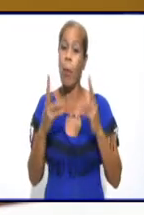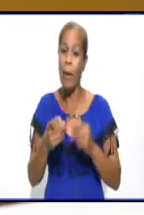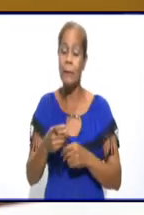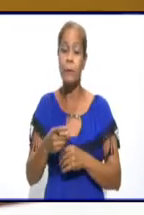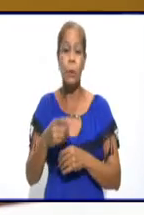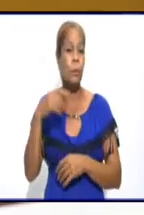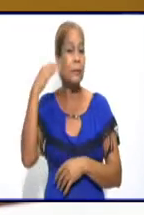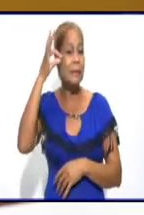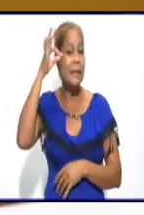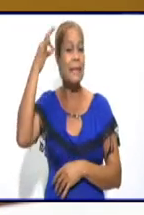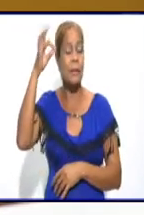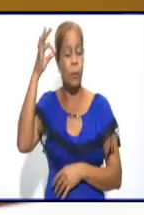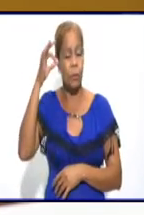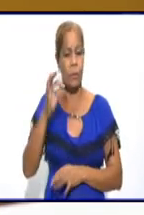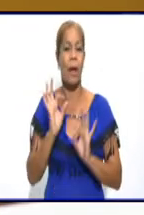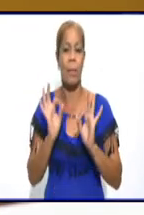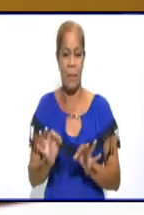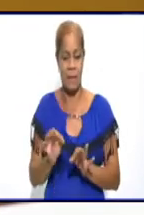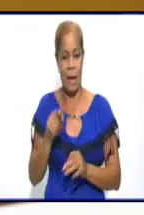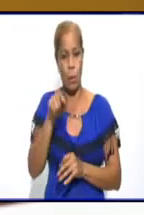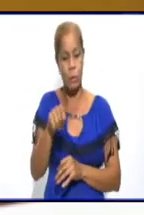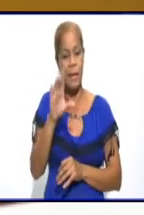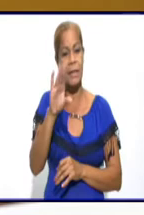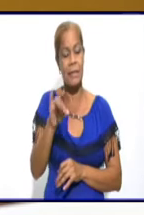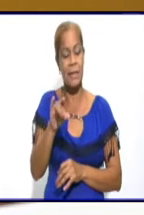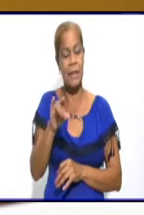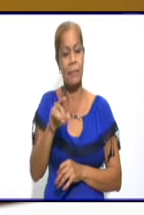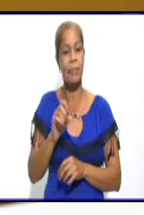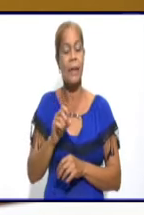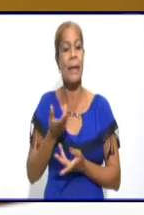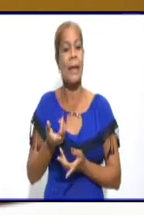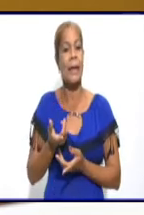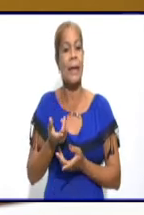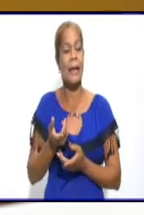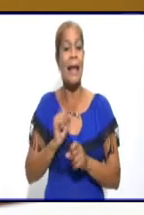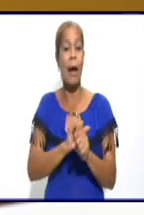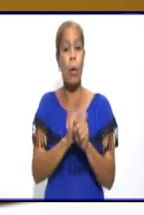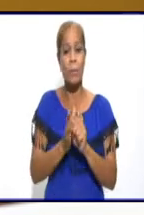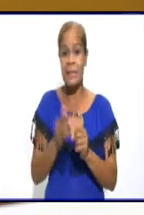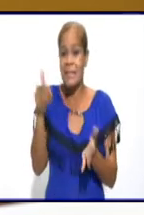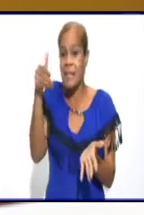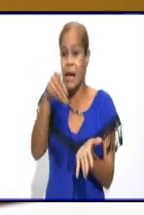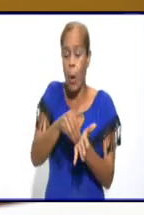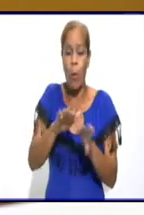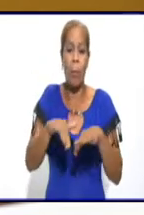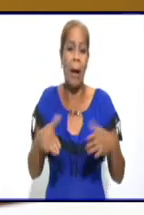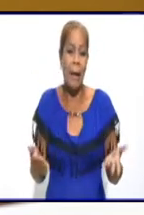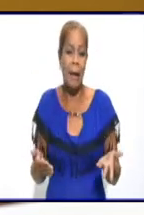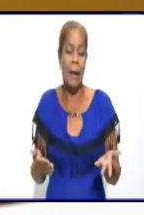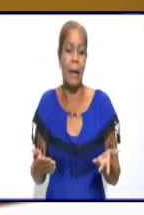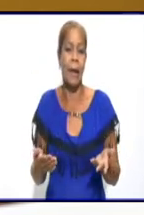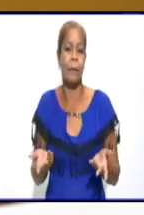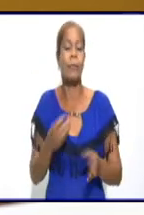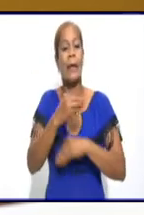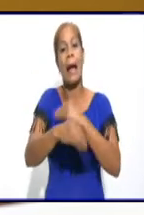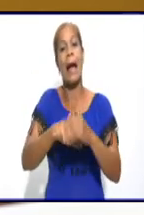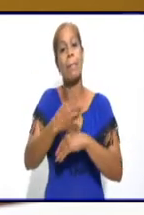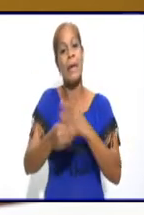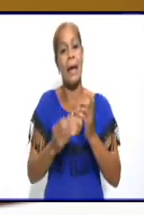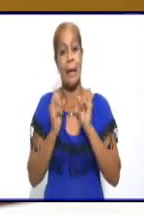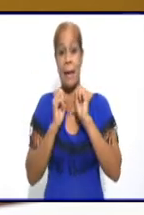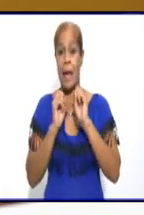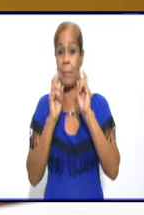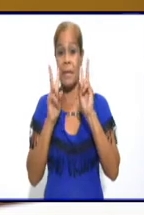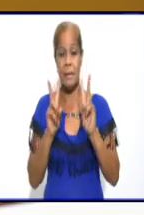lakovic llegó a cambiar la vida prácticamente a la inmensa mayoría de las personas